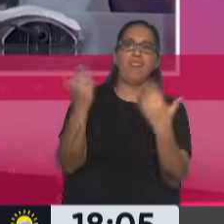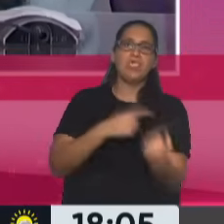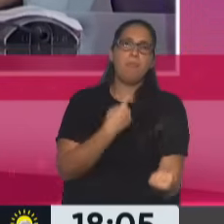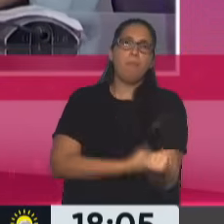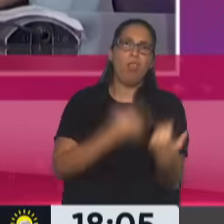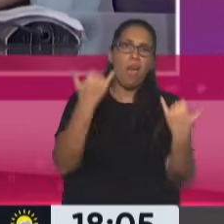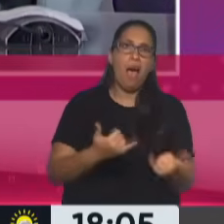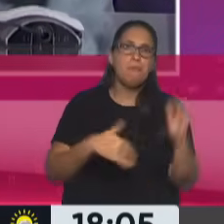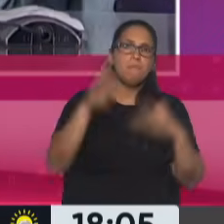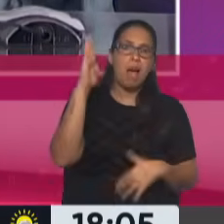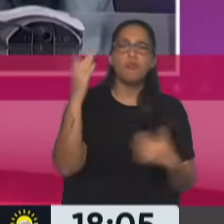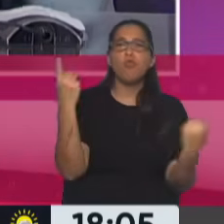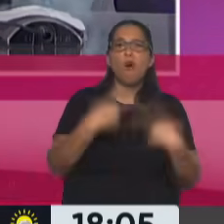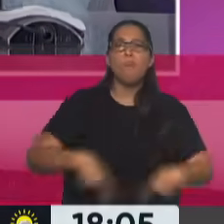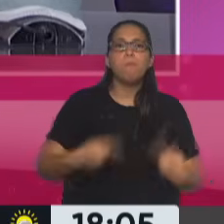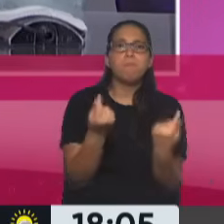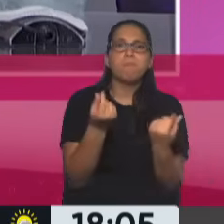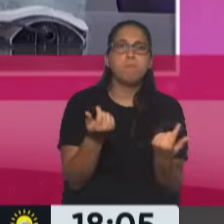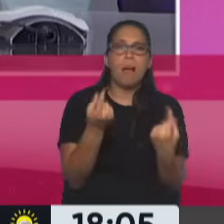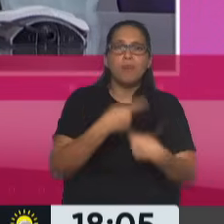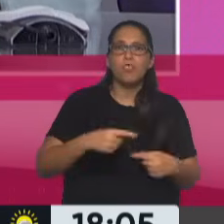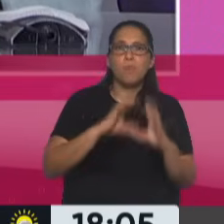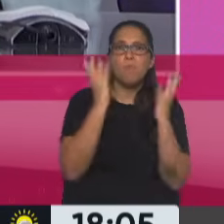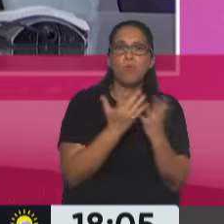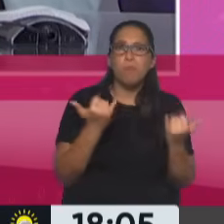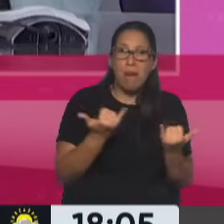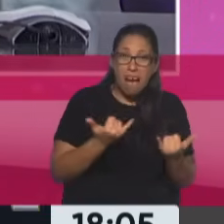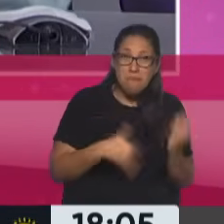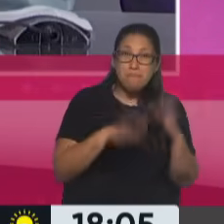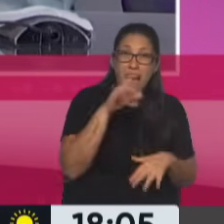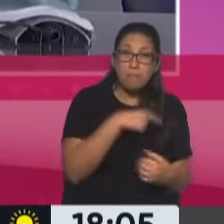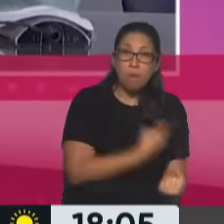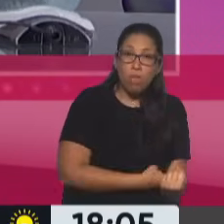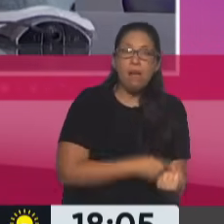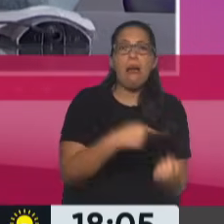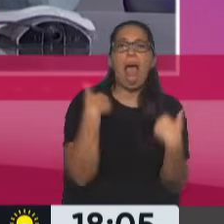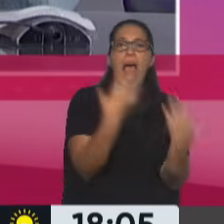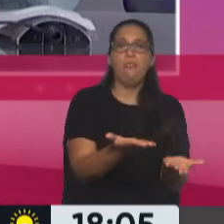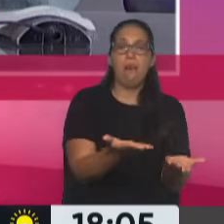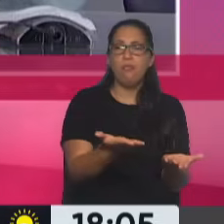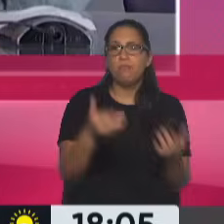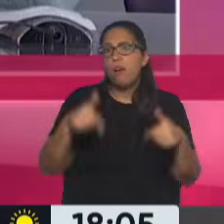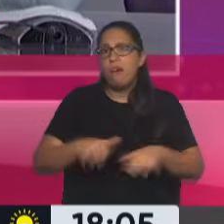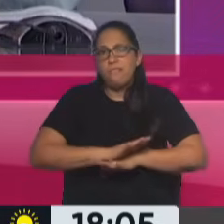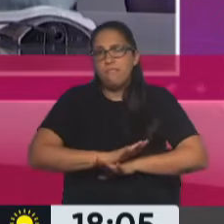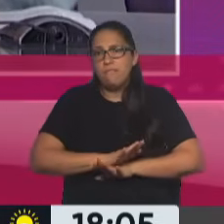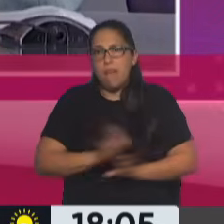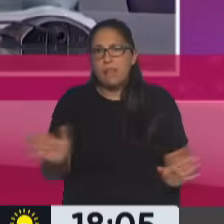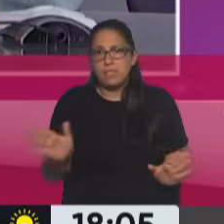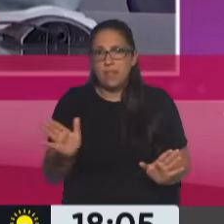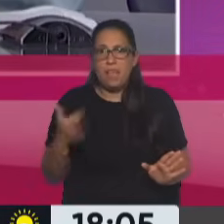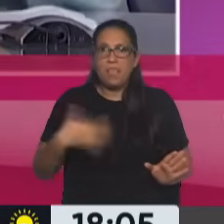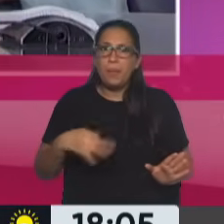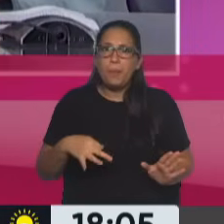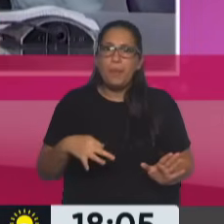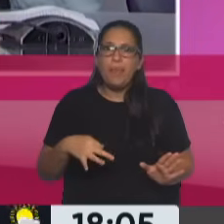poderosos o a los que más tienen poder, digamos, en el mundo. Es momento de empezar a dejar de, digamos, él lo compara de